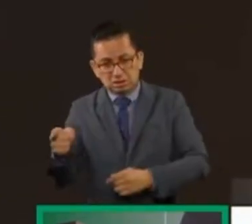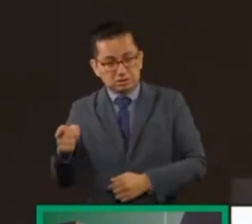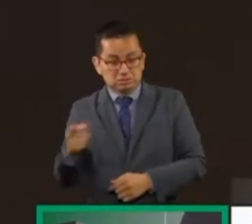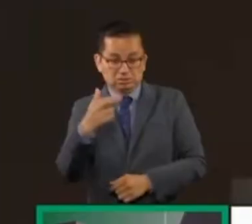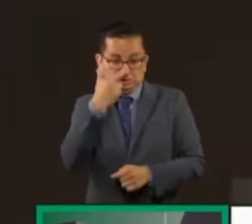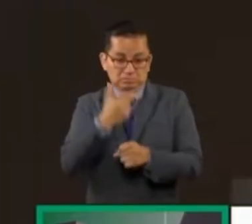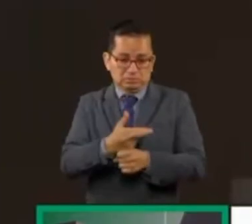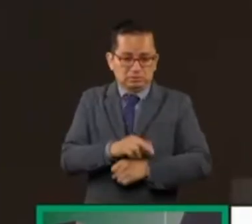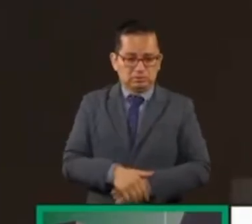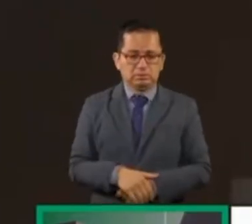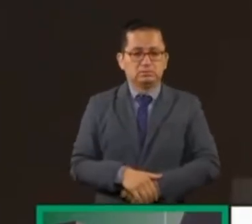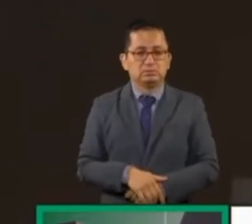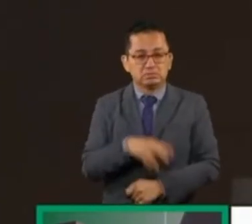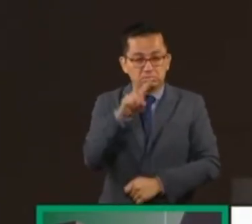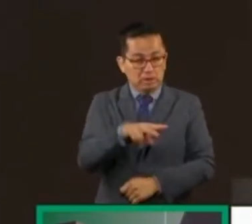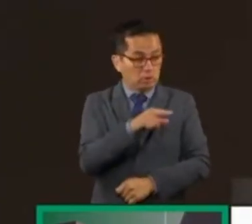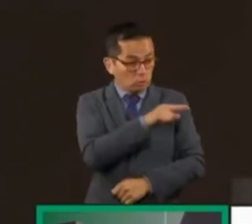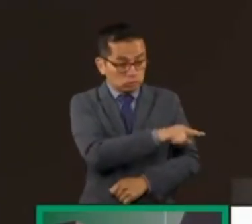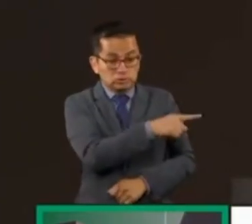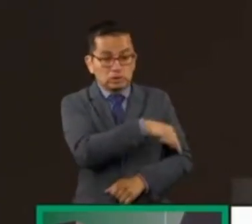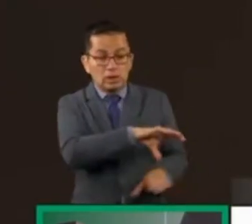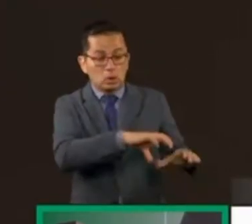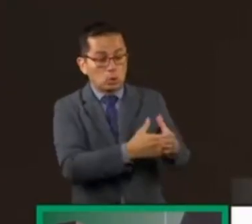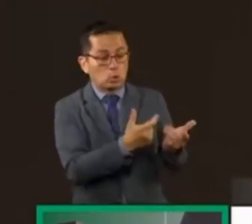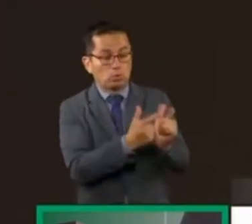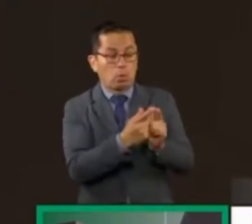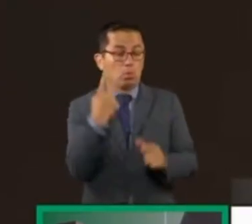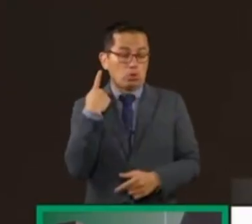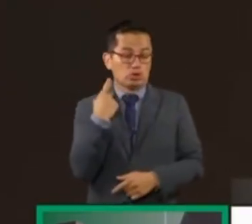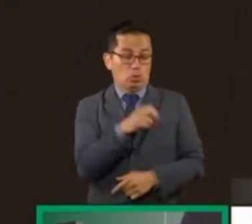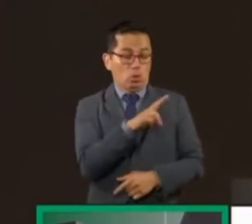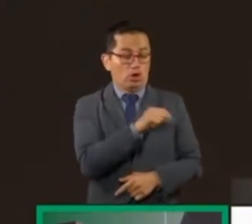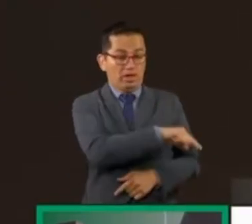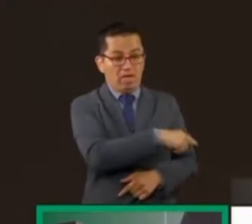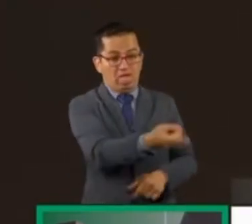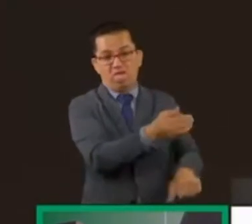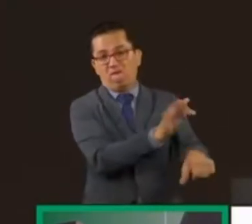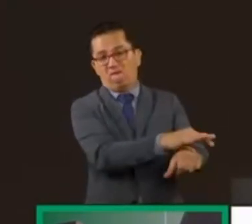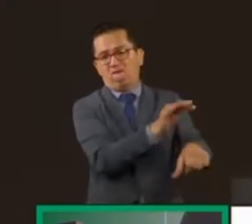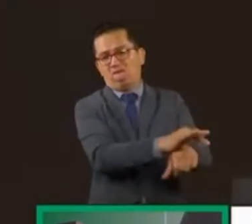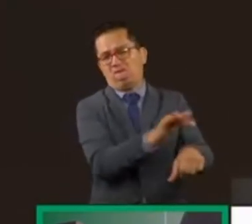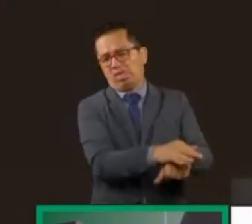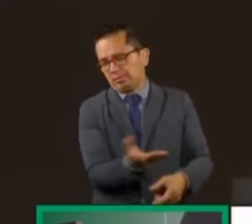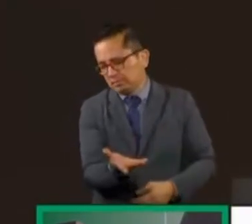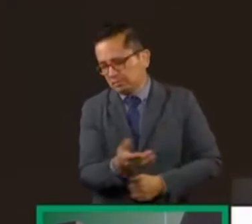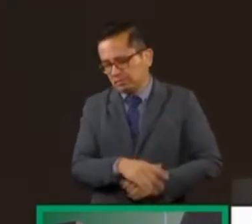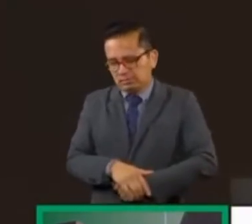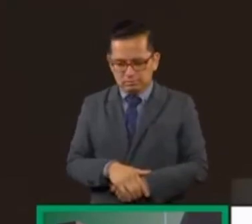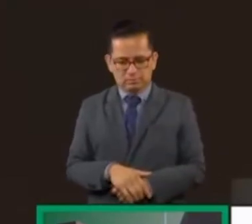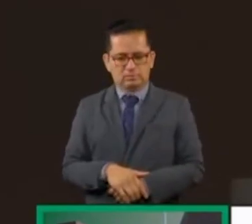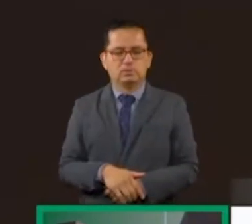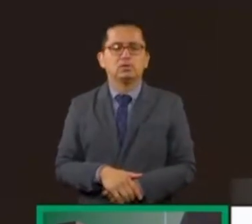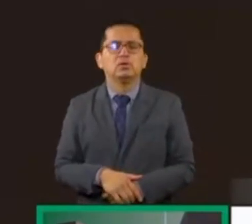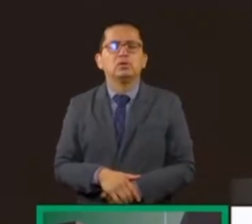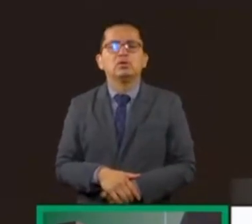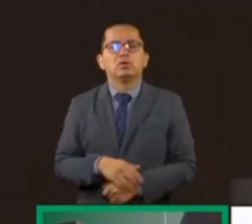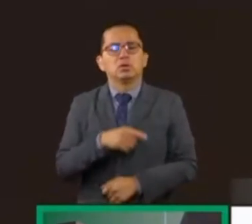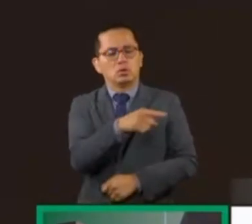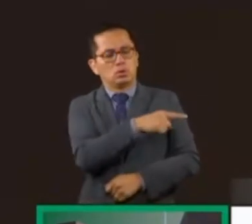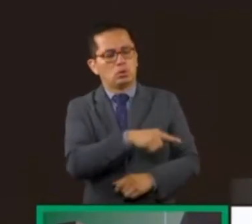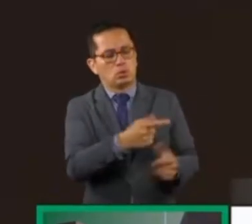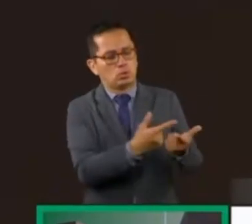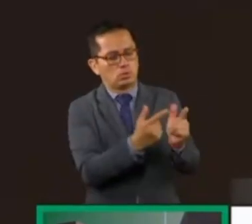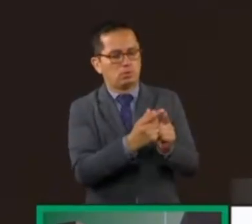les dieron algo más que abrazos. Hoy se equivocan. Diputados y diputadas de la mayoría regalada y de